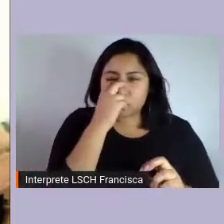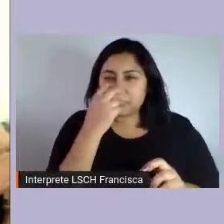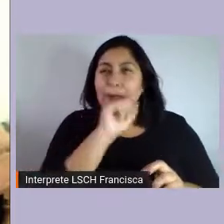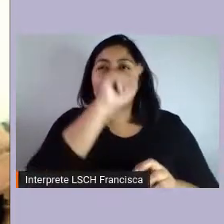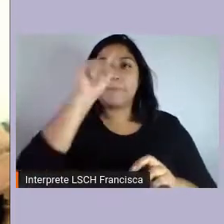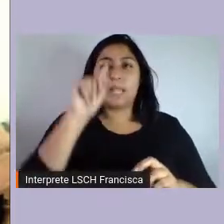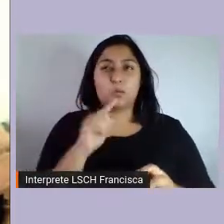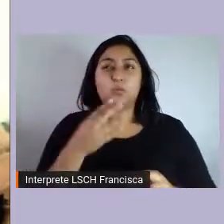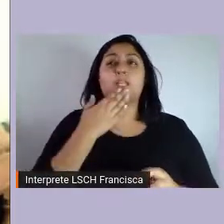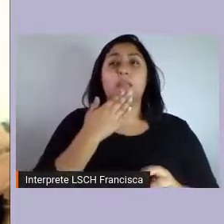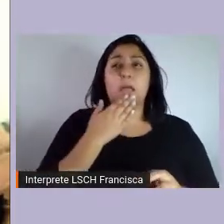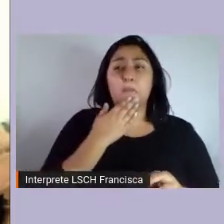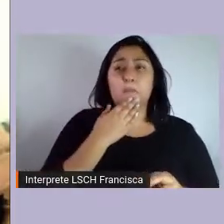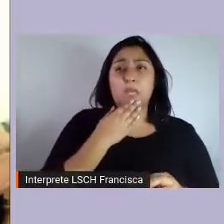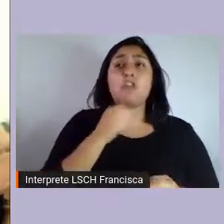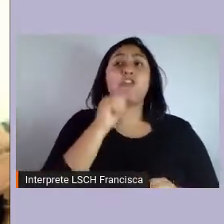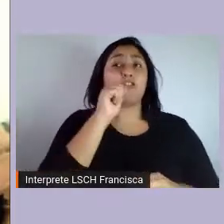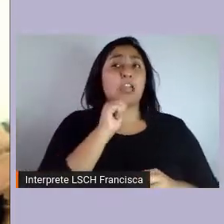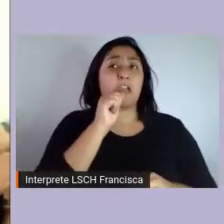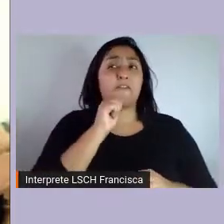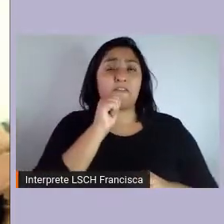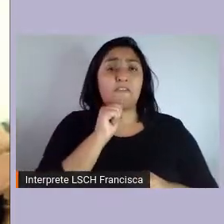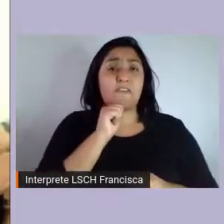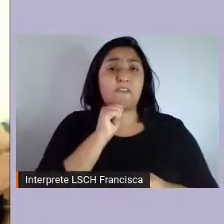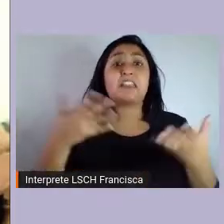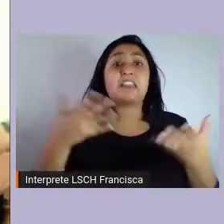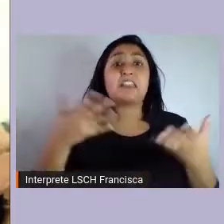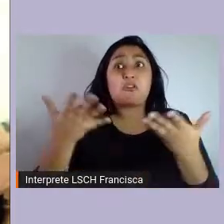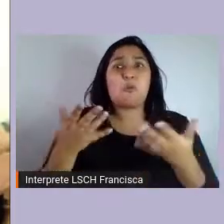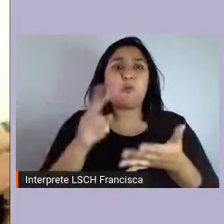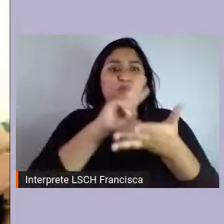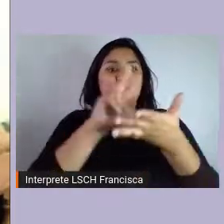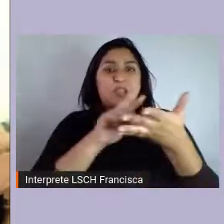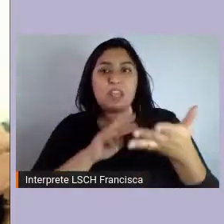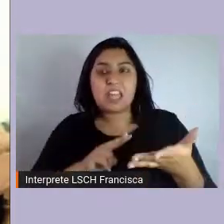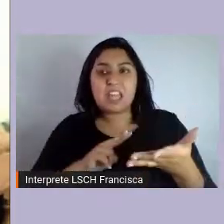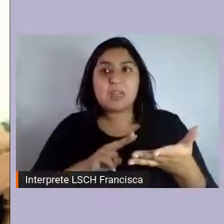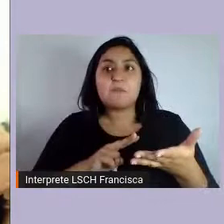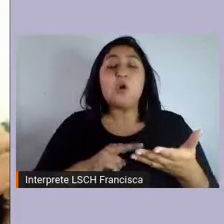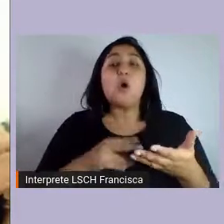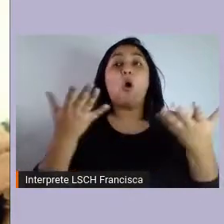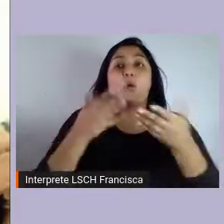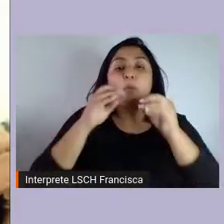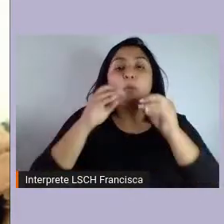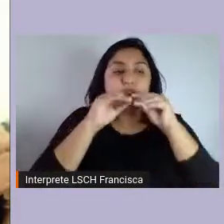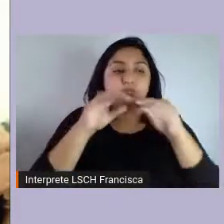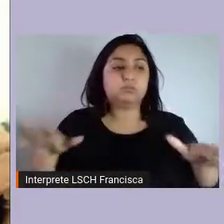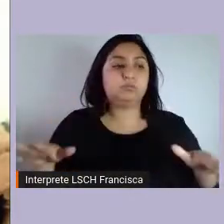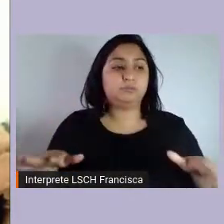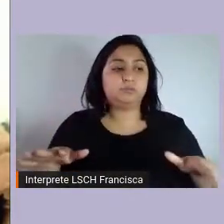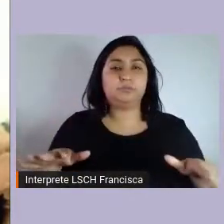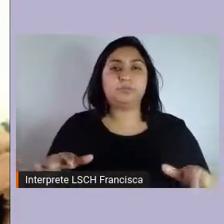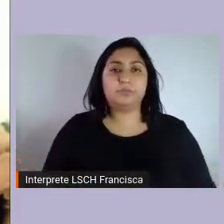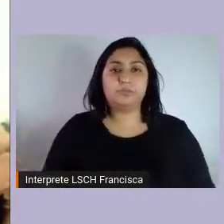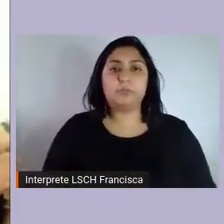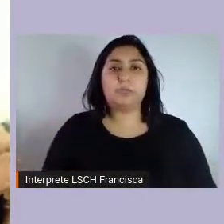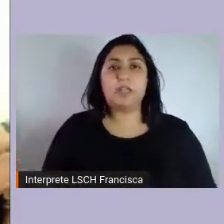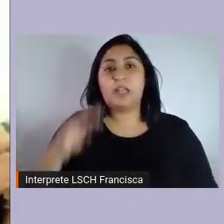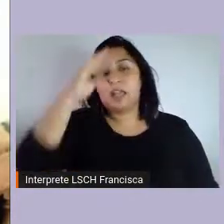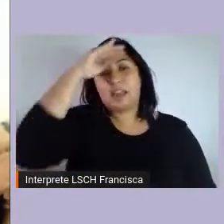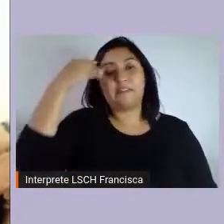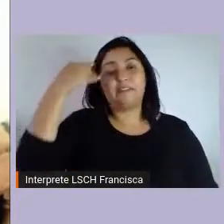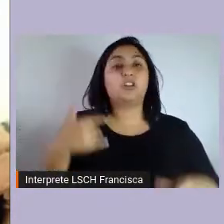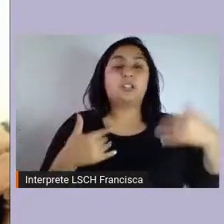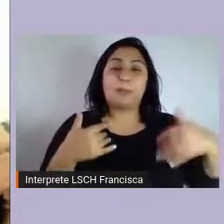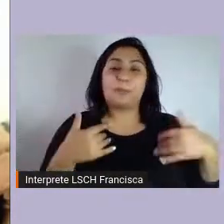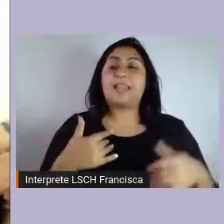respecto de cómo a veces leemos o entendemos o difundimos a doña Violeta Parra. Así que le vamos a pedir permiso a ella. Ya tengo